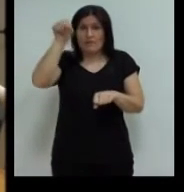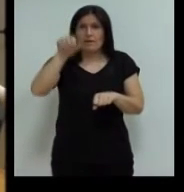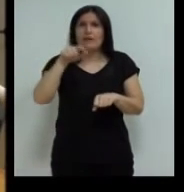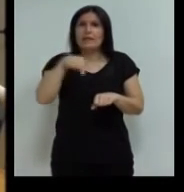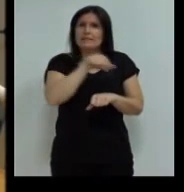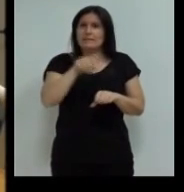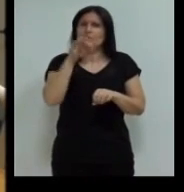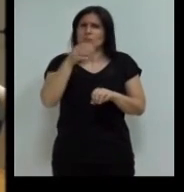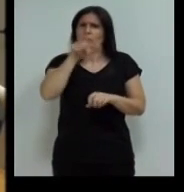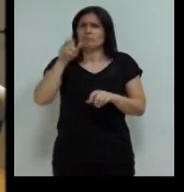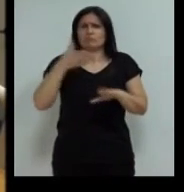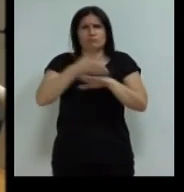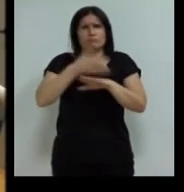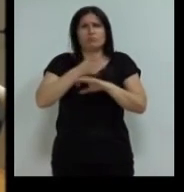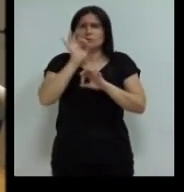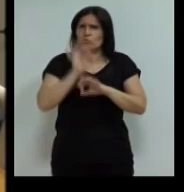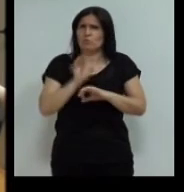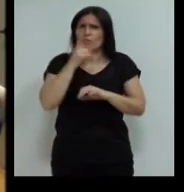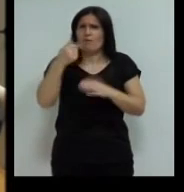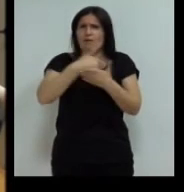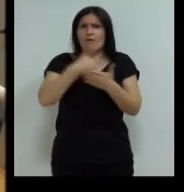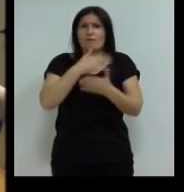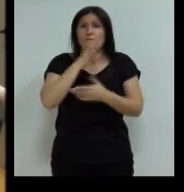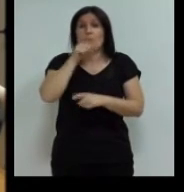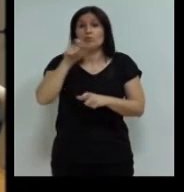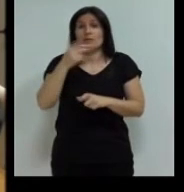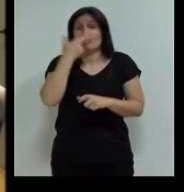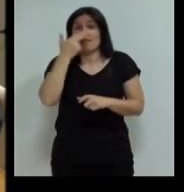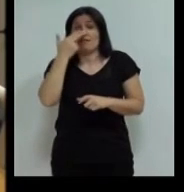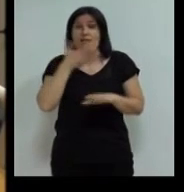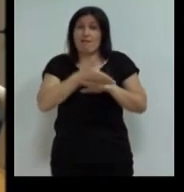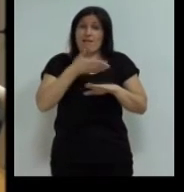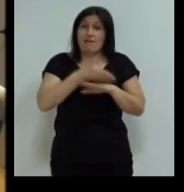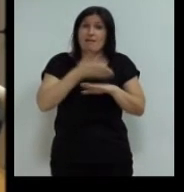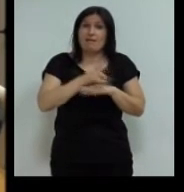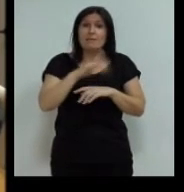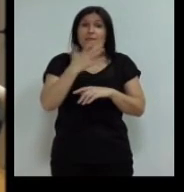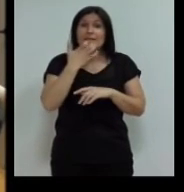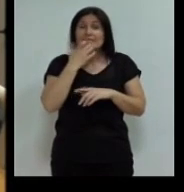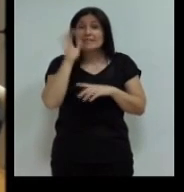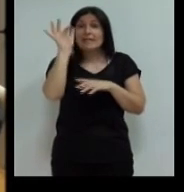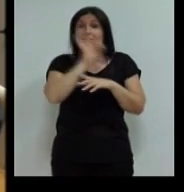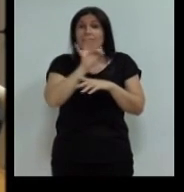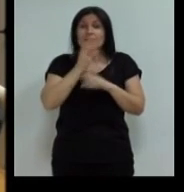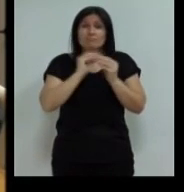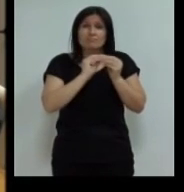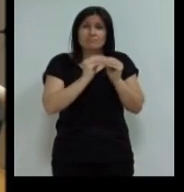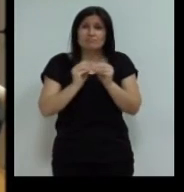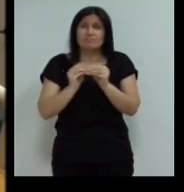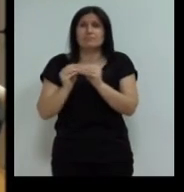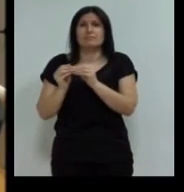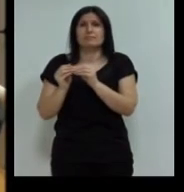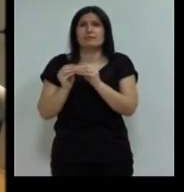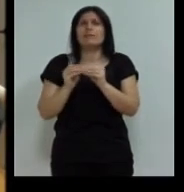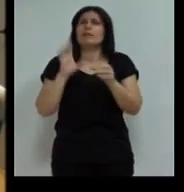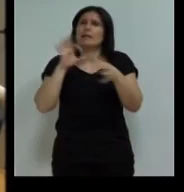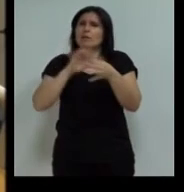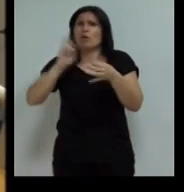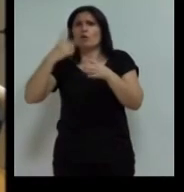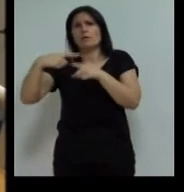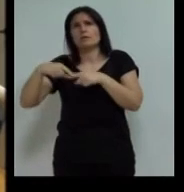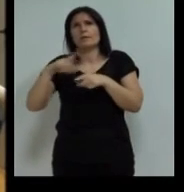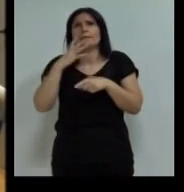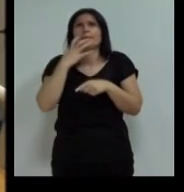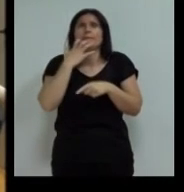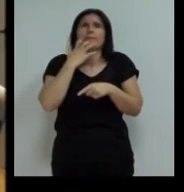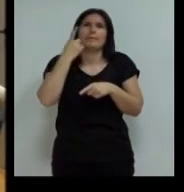taquilla. Claro que sí, ¿por qué? Porque interesa a mucha gente. Pero si el cine que se está produciendo, y esto tiene que ver con otras cosas, tiene que ver a lo